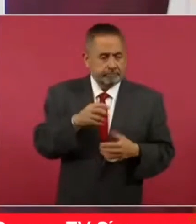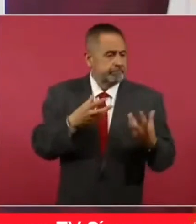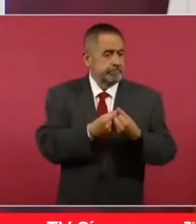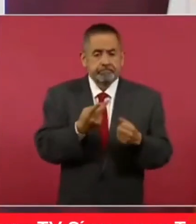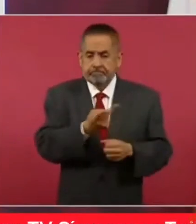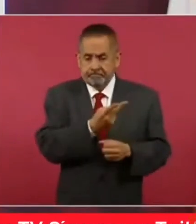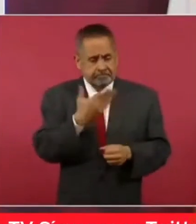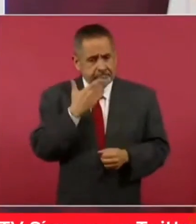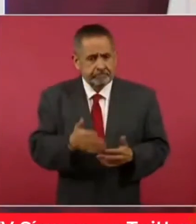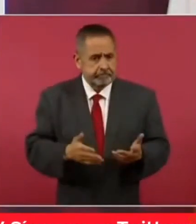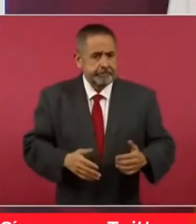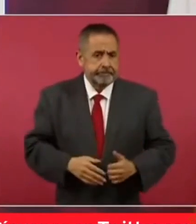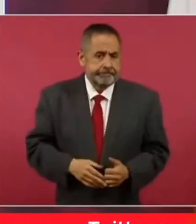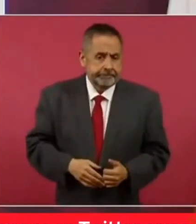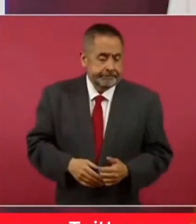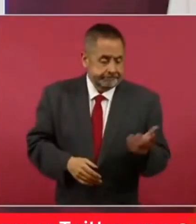y